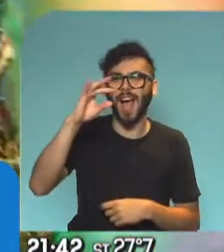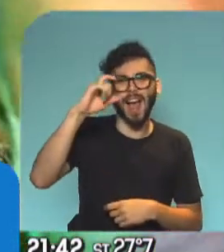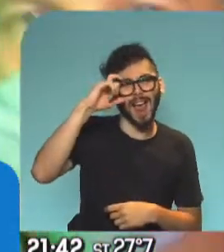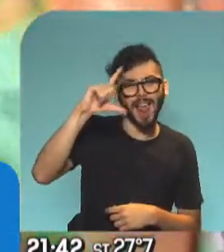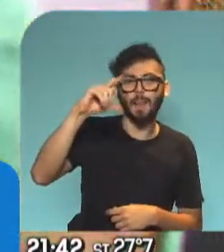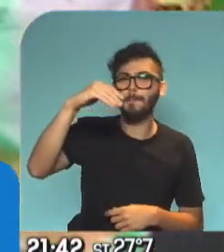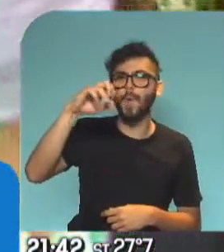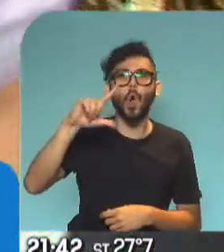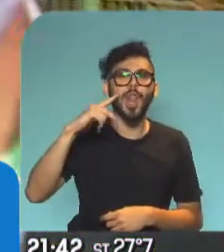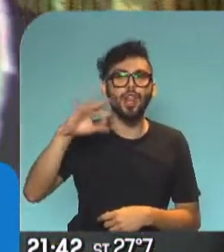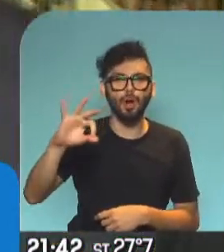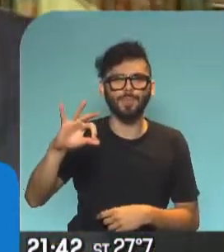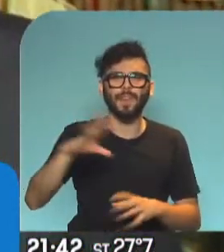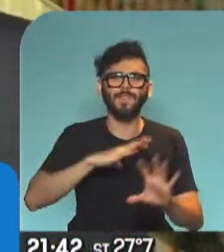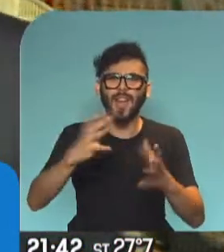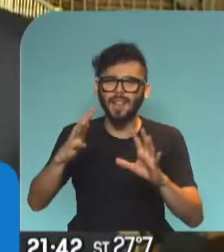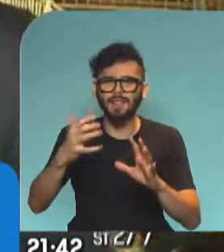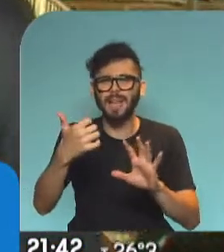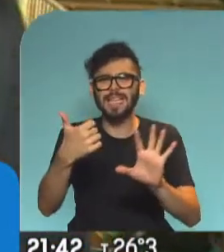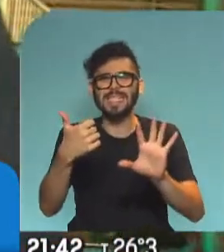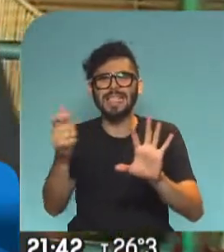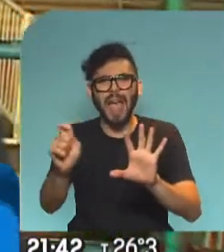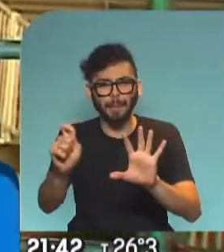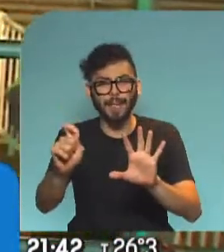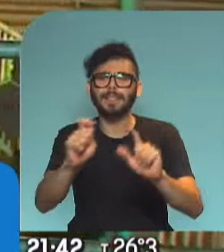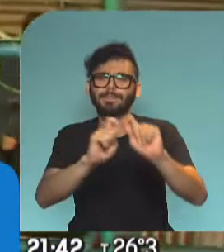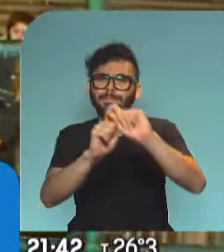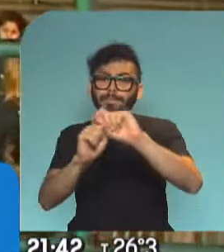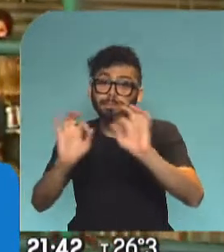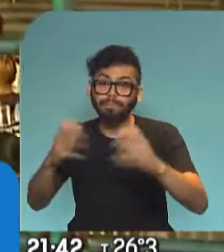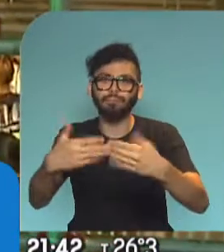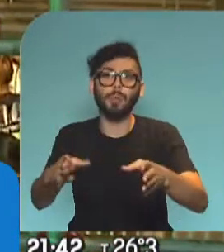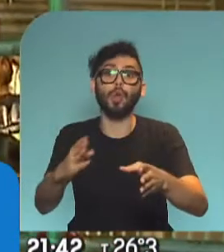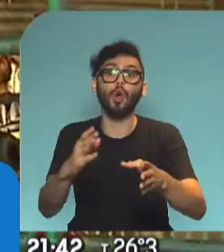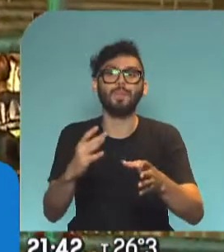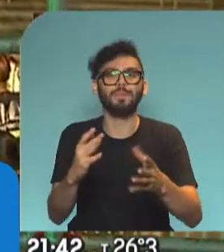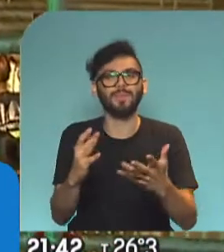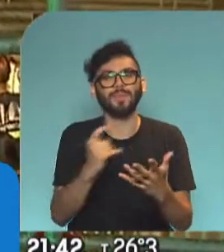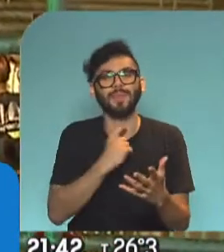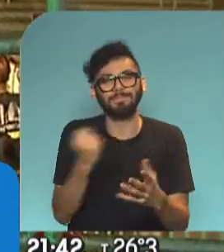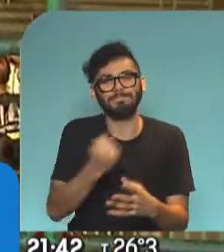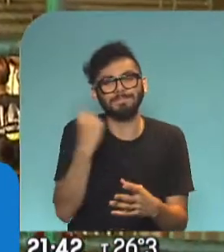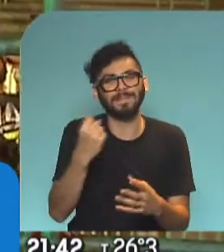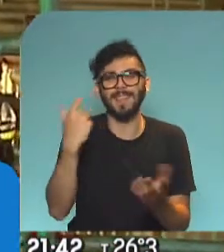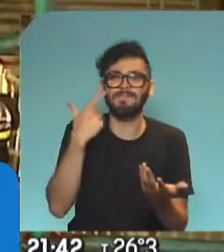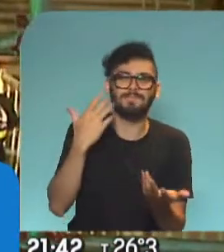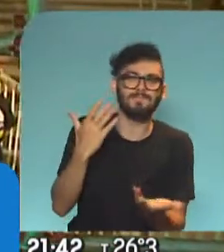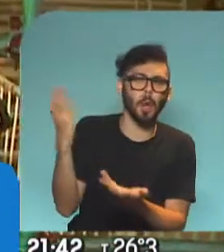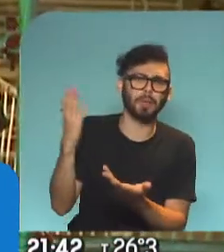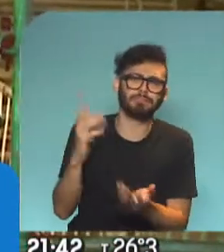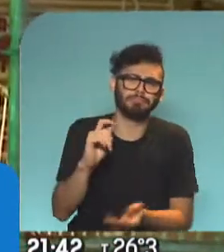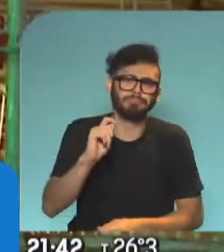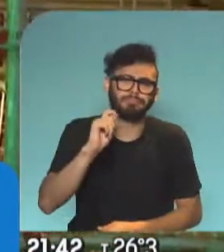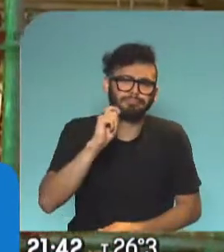todavía falta aproximadamente 6 meses para que finalicen las obras, pero no quería dejar de mostrarle esta